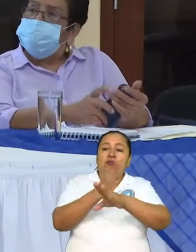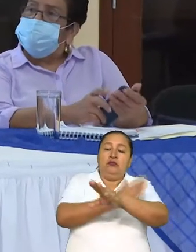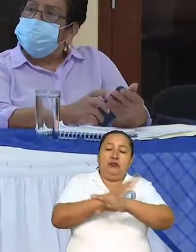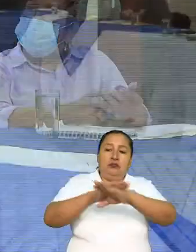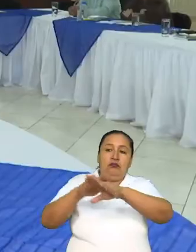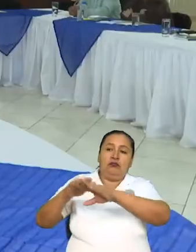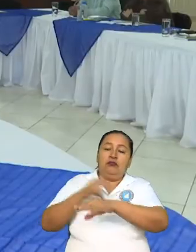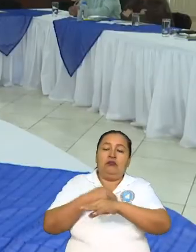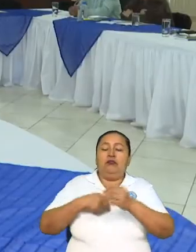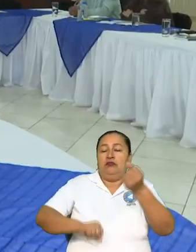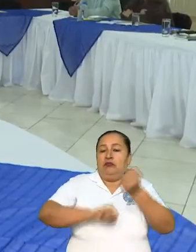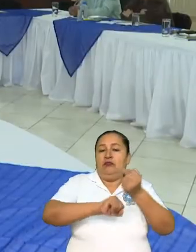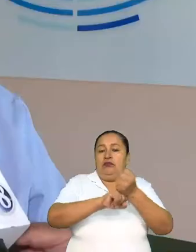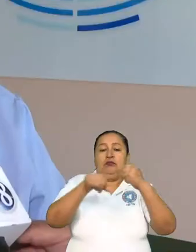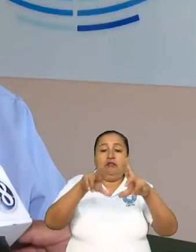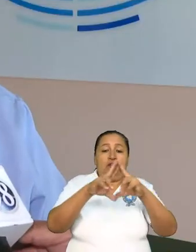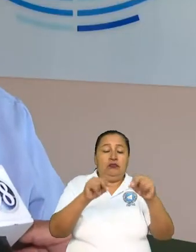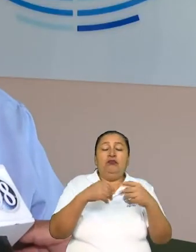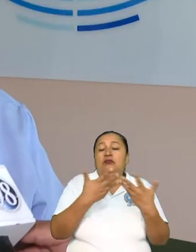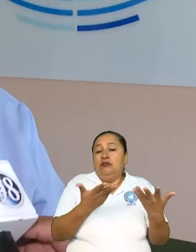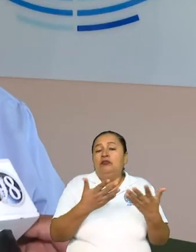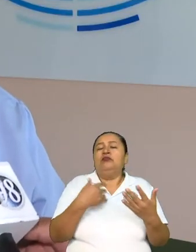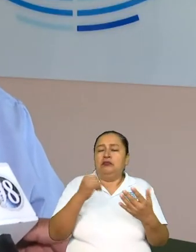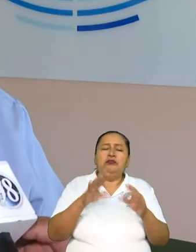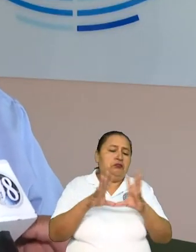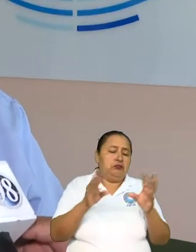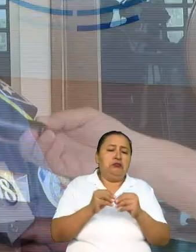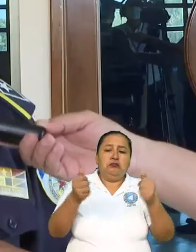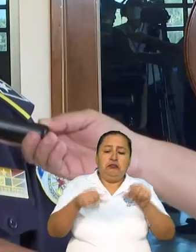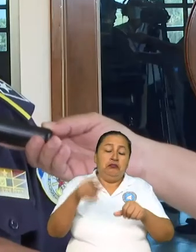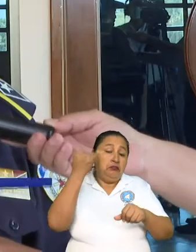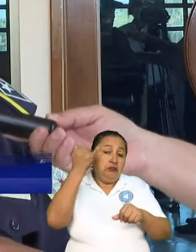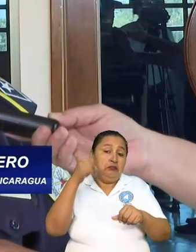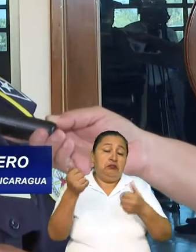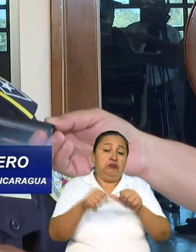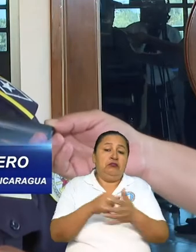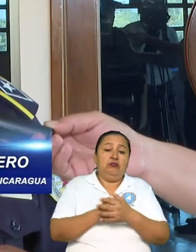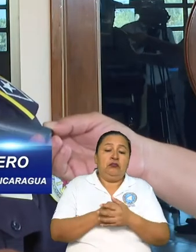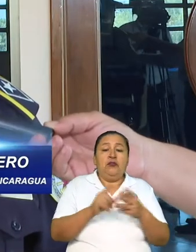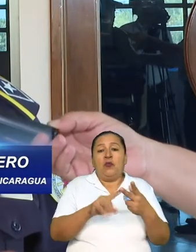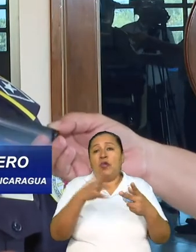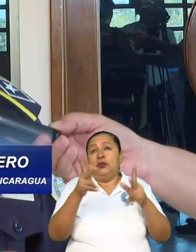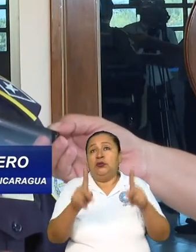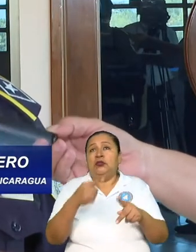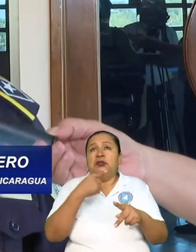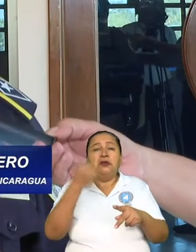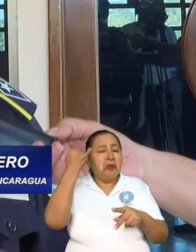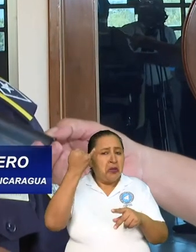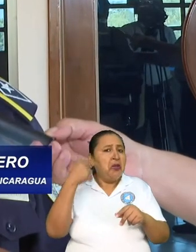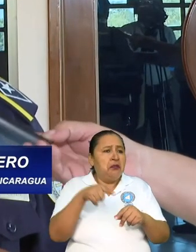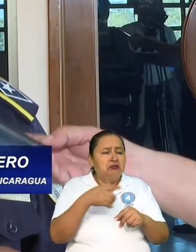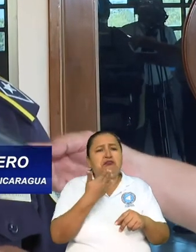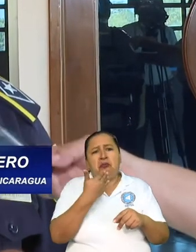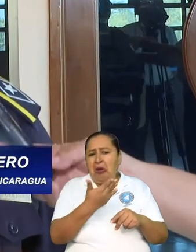venimos fortaleciendo en nuestro país. Así es que totalmente de acuerdo con la iniciativa. Esta iniciativa es buena y creo